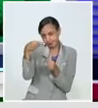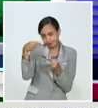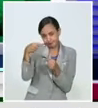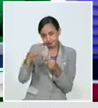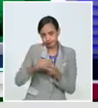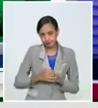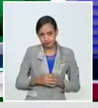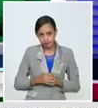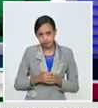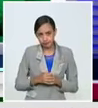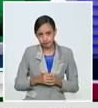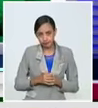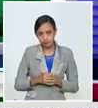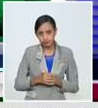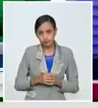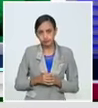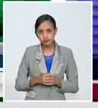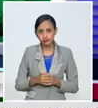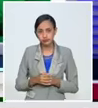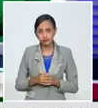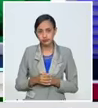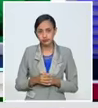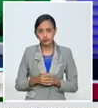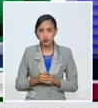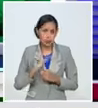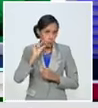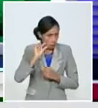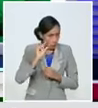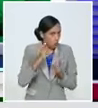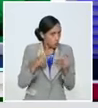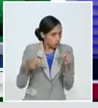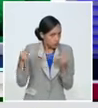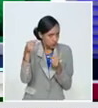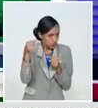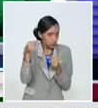un número superior discretamente, el